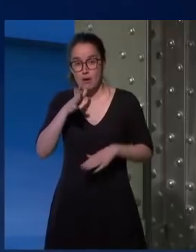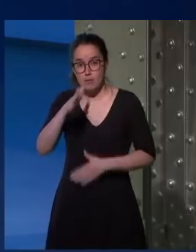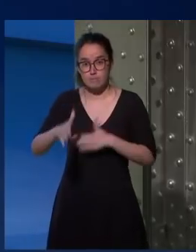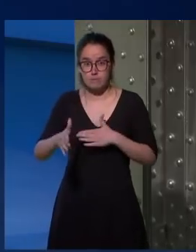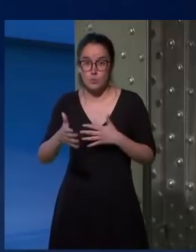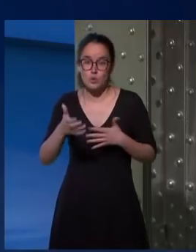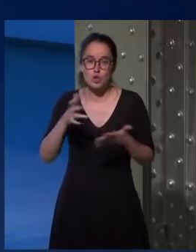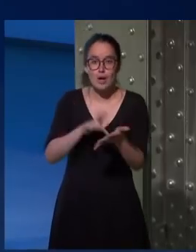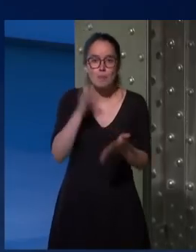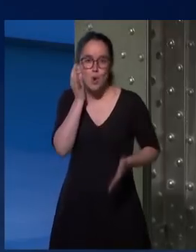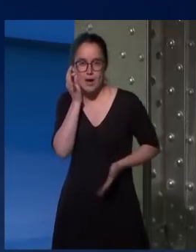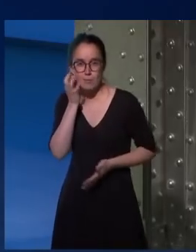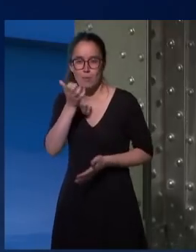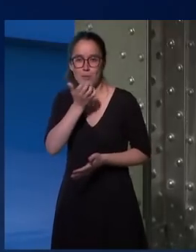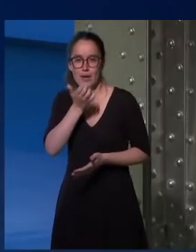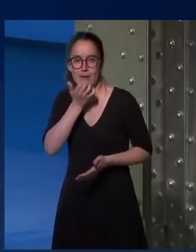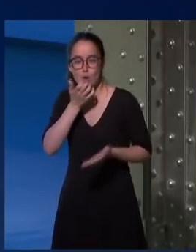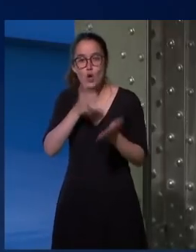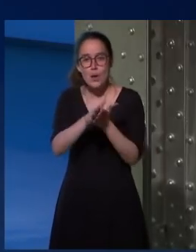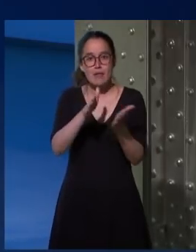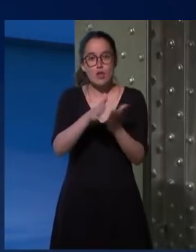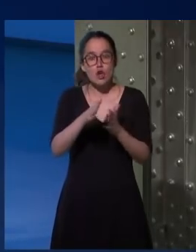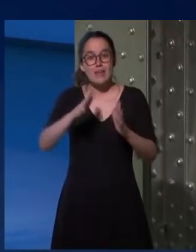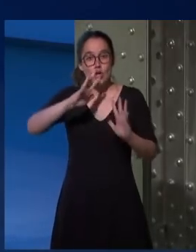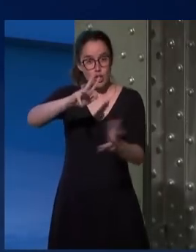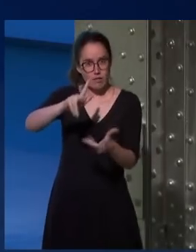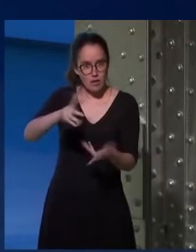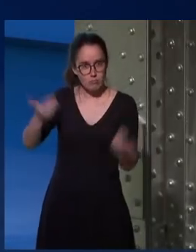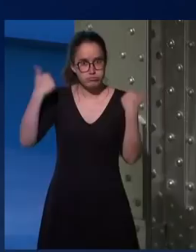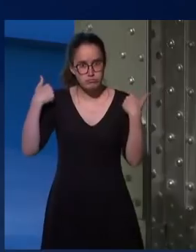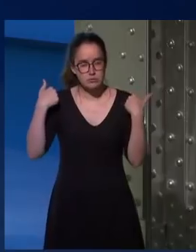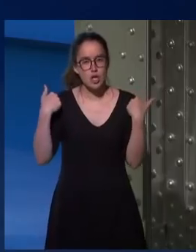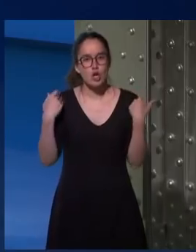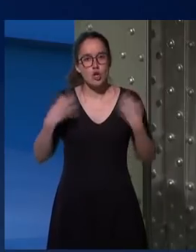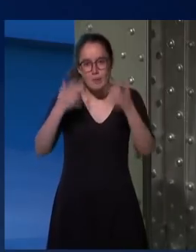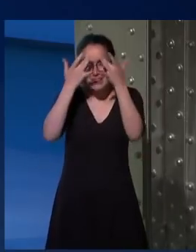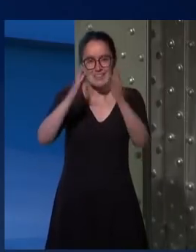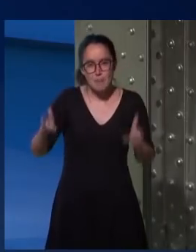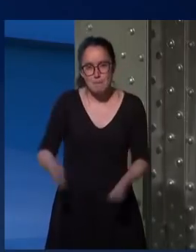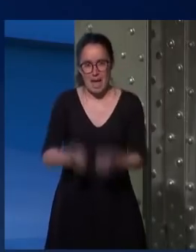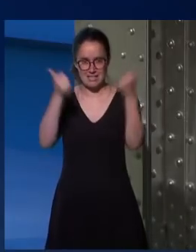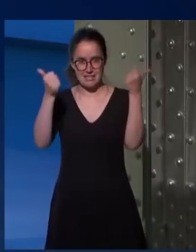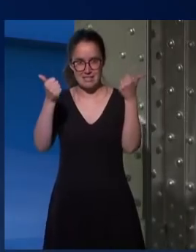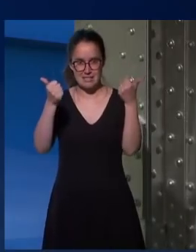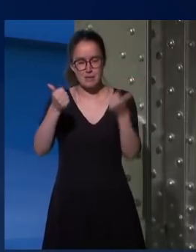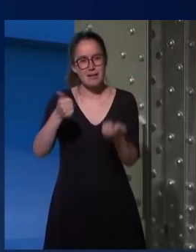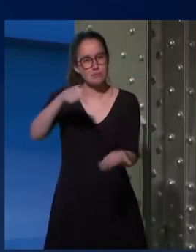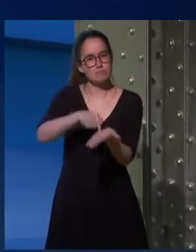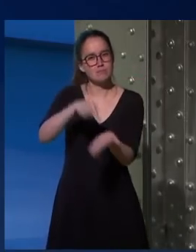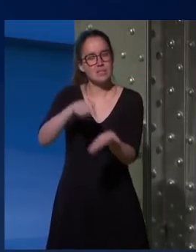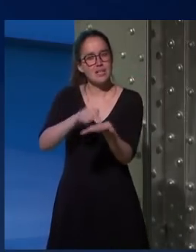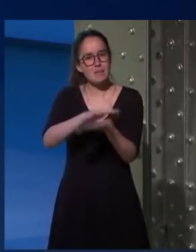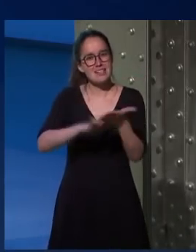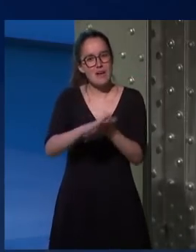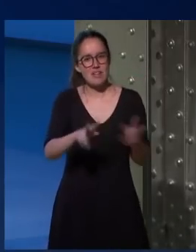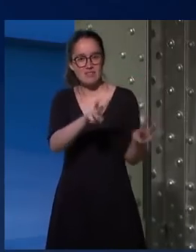mujer la que está, por ejemplo, en una edición de un informativo, también tiene mayor sensibilidad y también hace más hincapié en que se